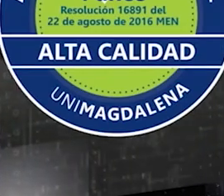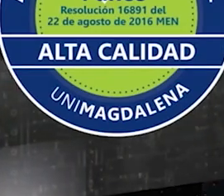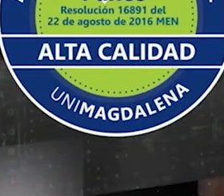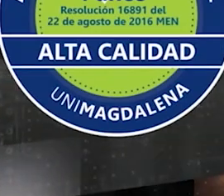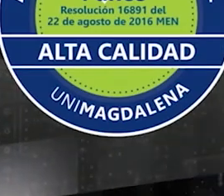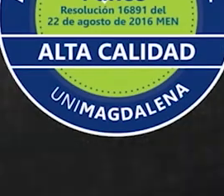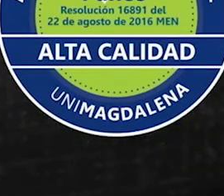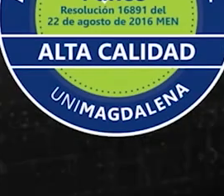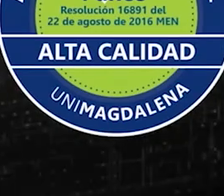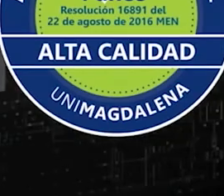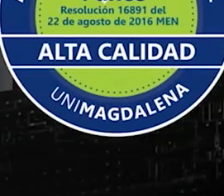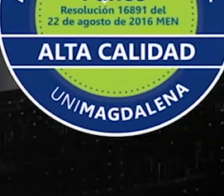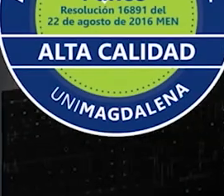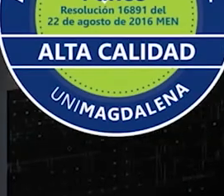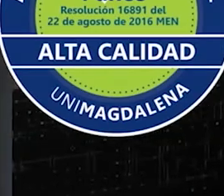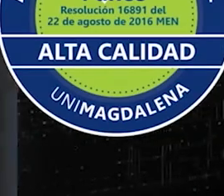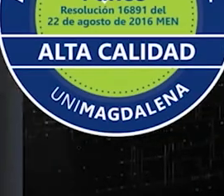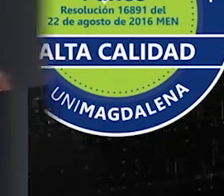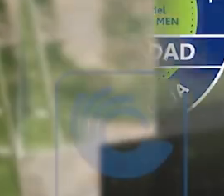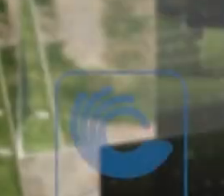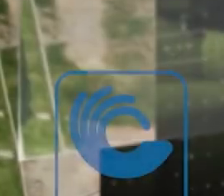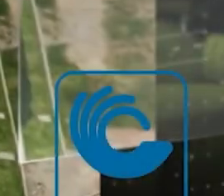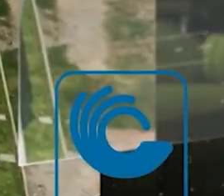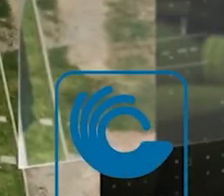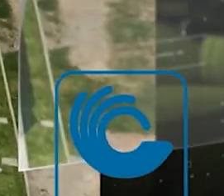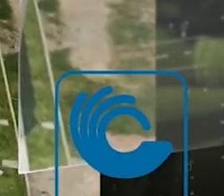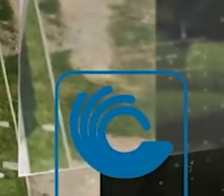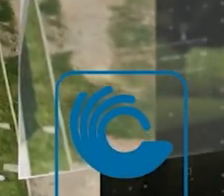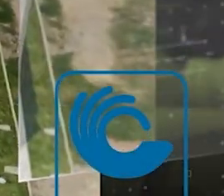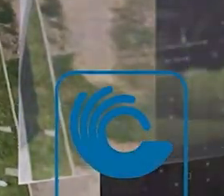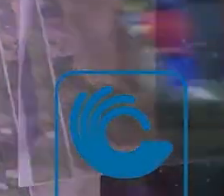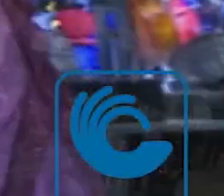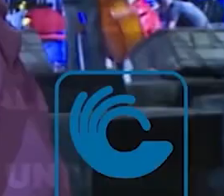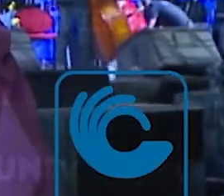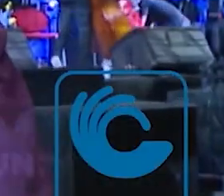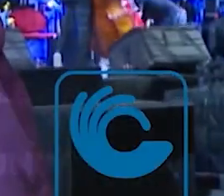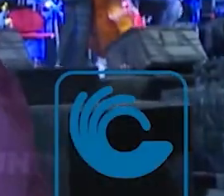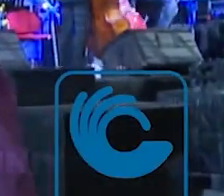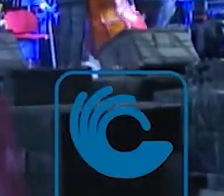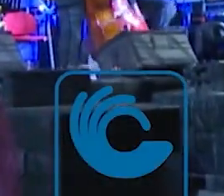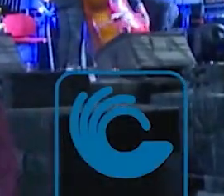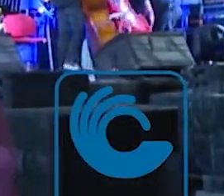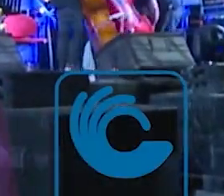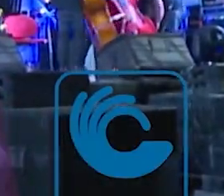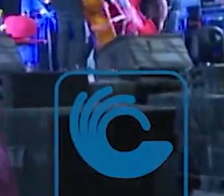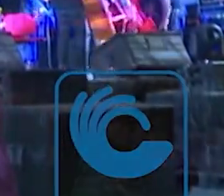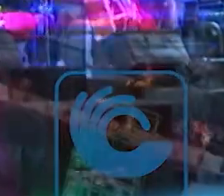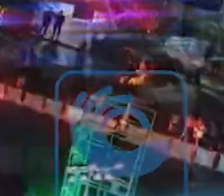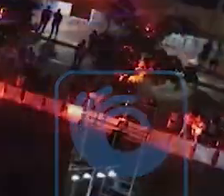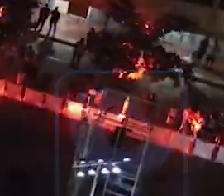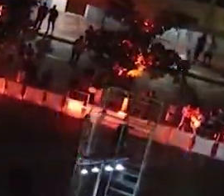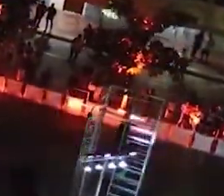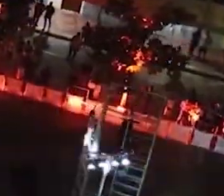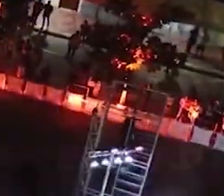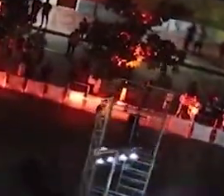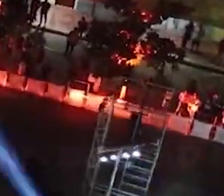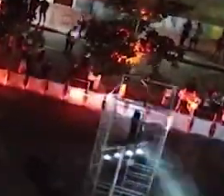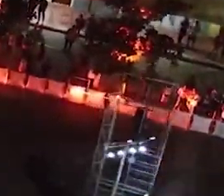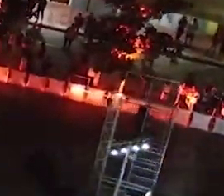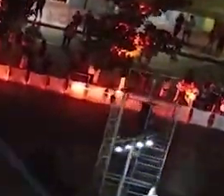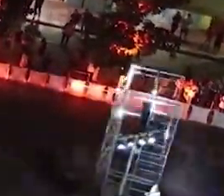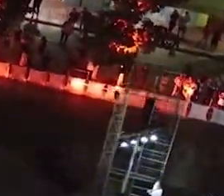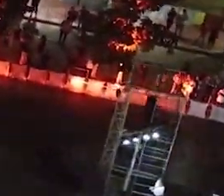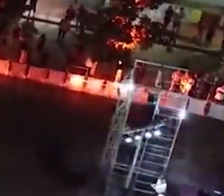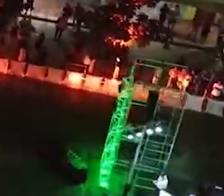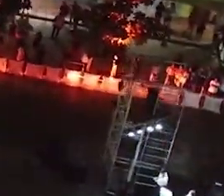trabajo es talento Universidad del Magdalena. Universidad del Magdalena. Más incluyente e innovadora.